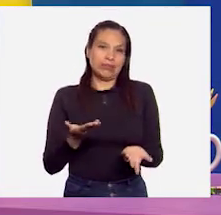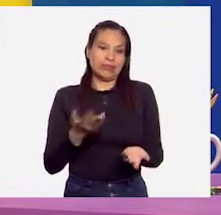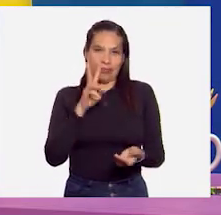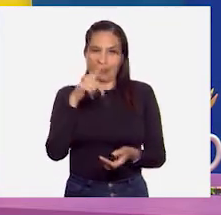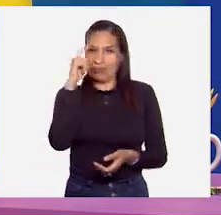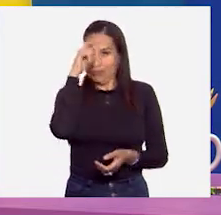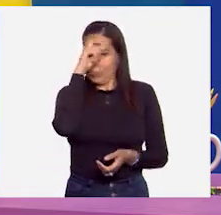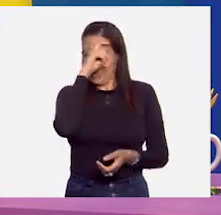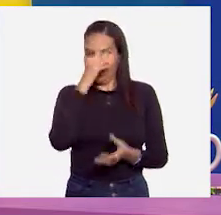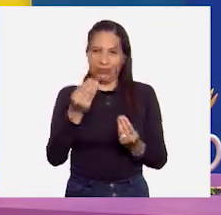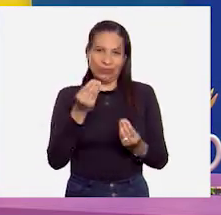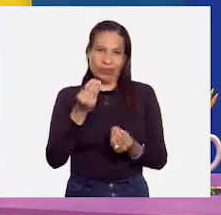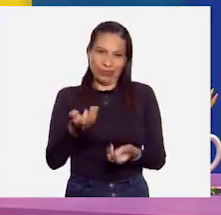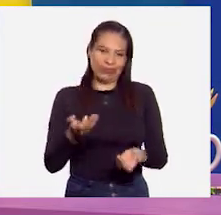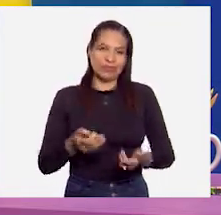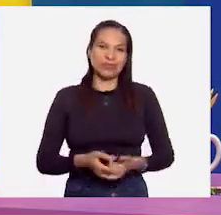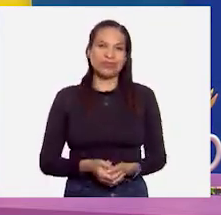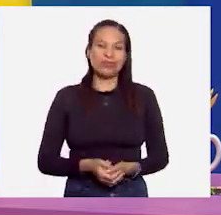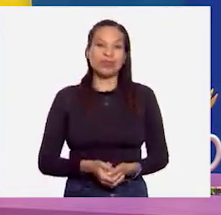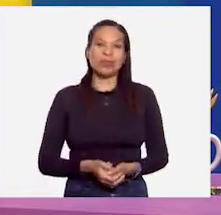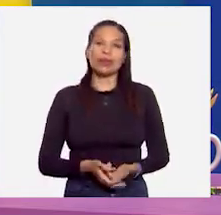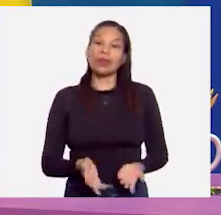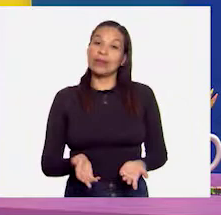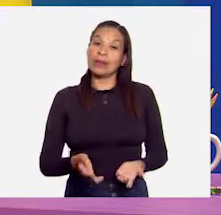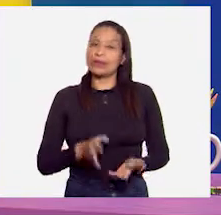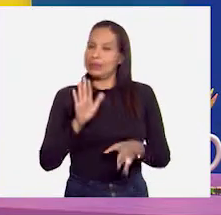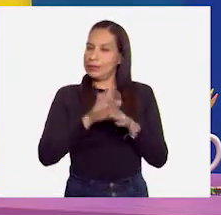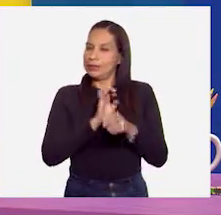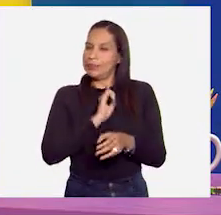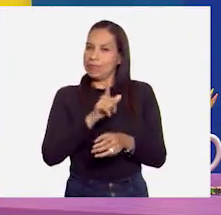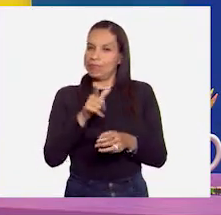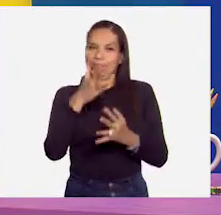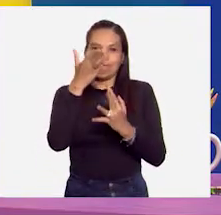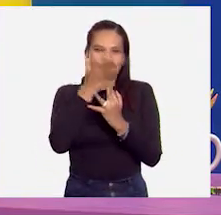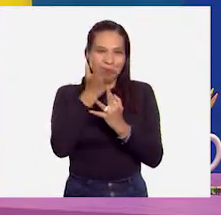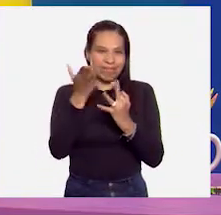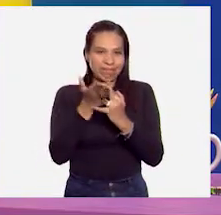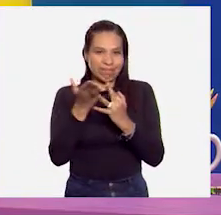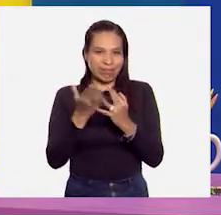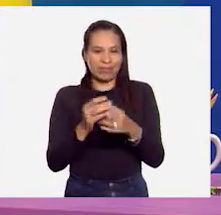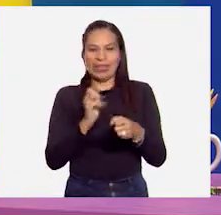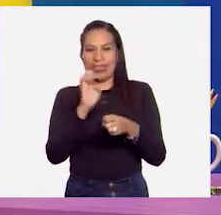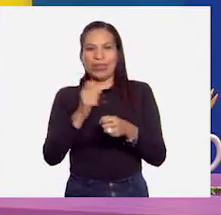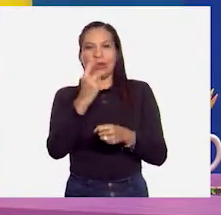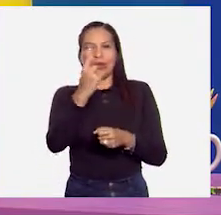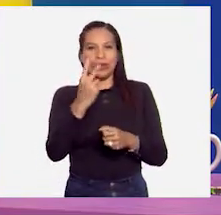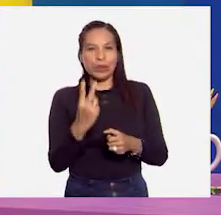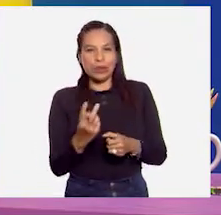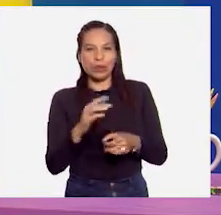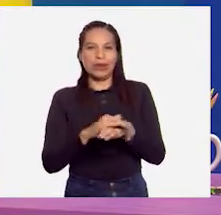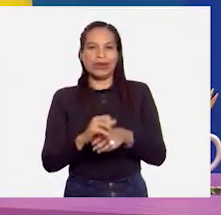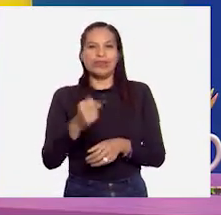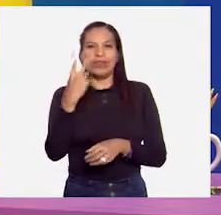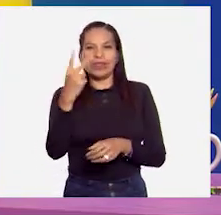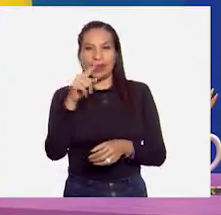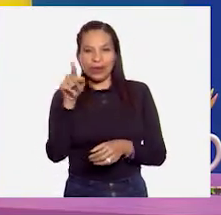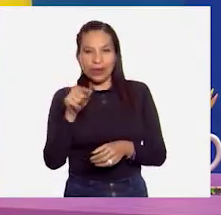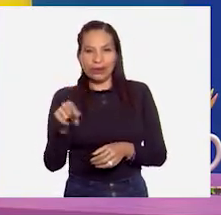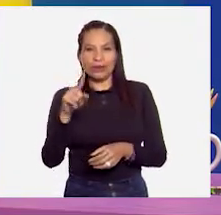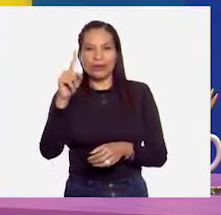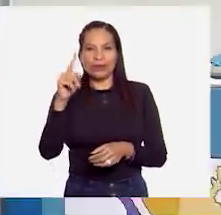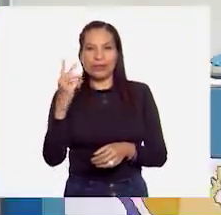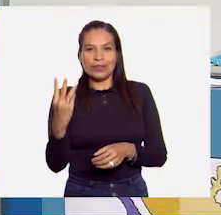nos cuestan mucho trabajo. Bueno, especialmente las fracciones. A mí se me hacen dificilísimas,